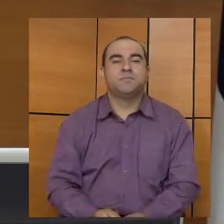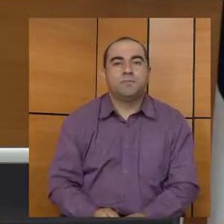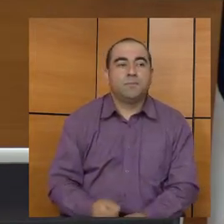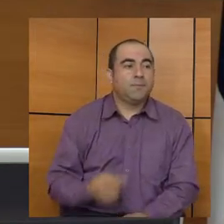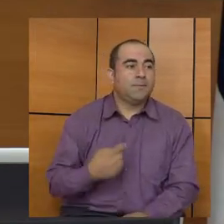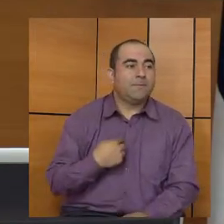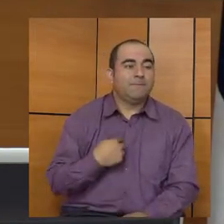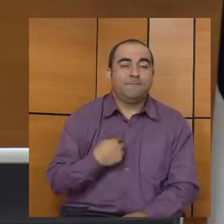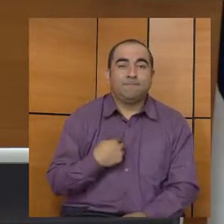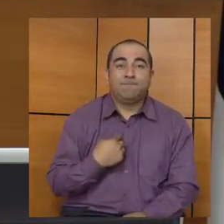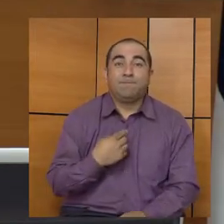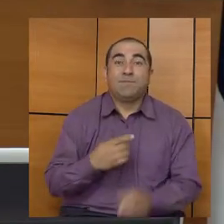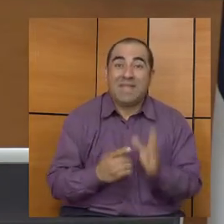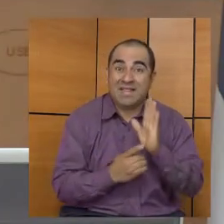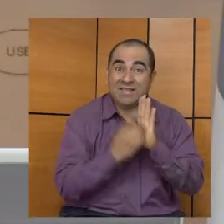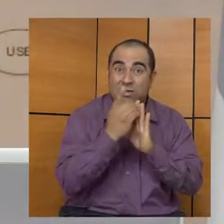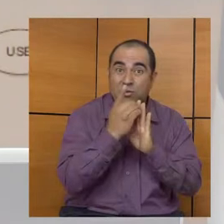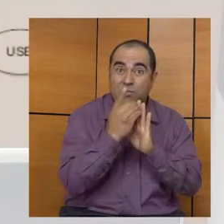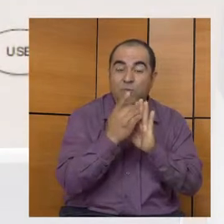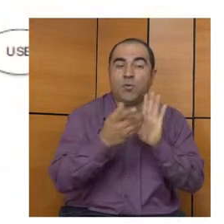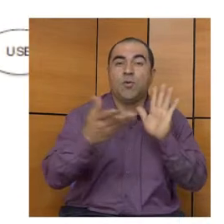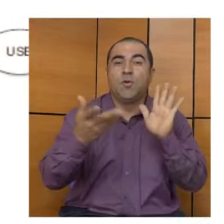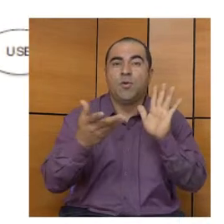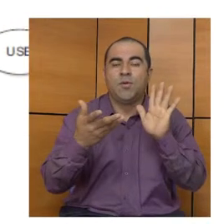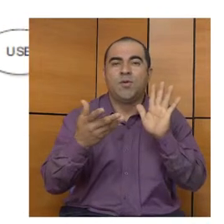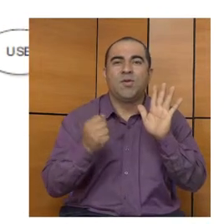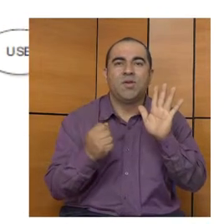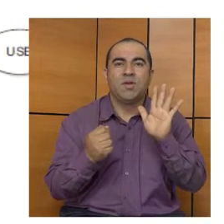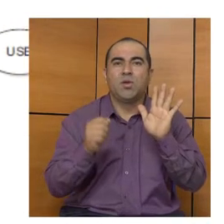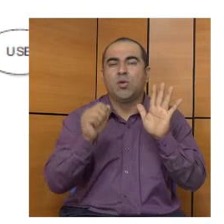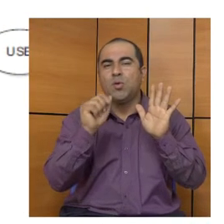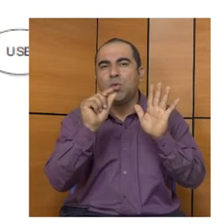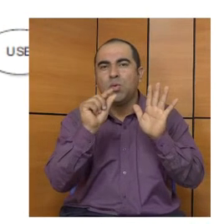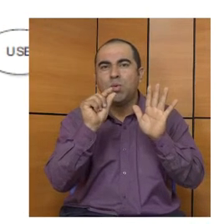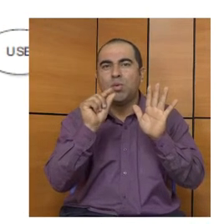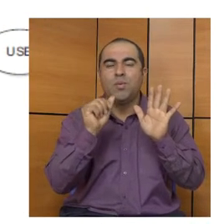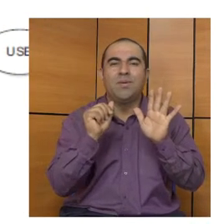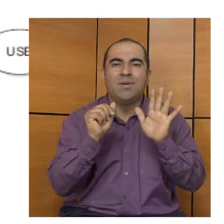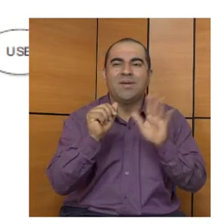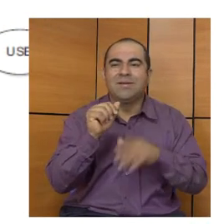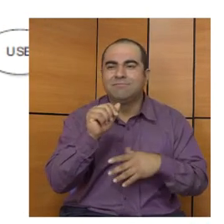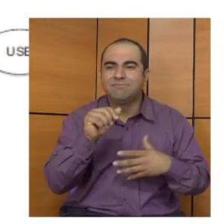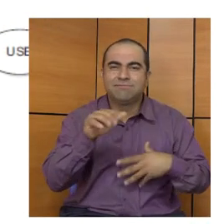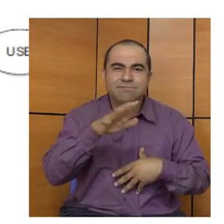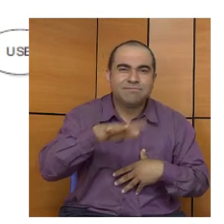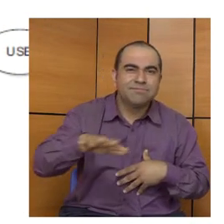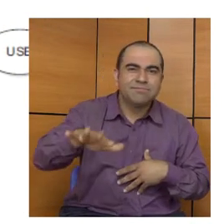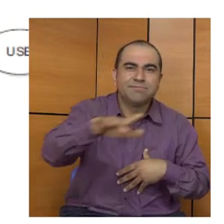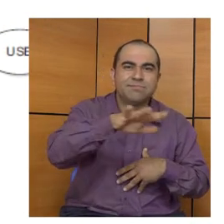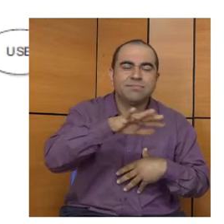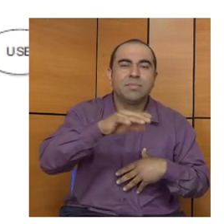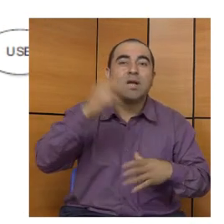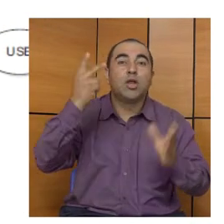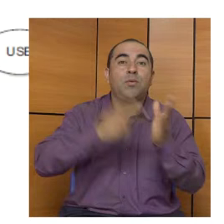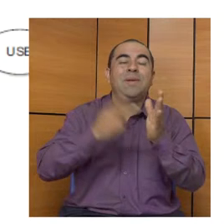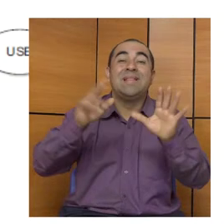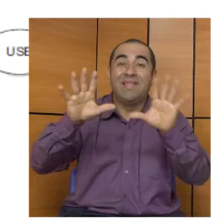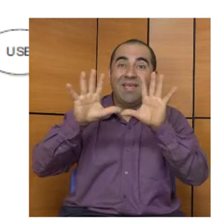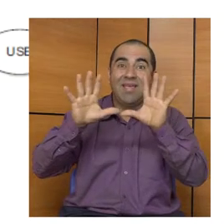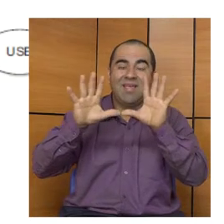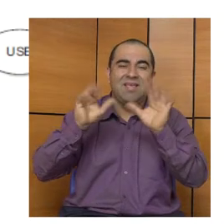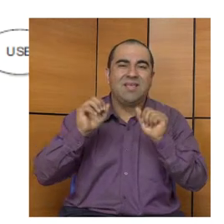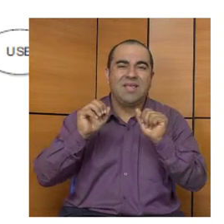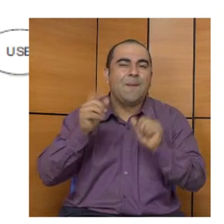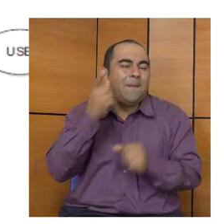el primer trabajo que desarrollamos, un poco para estamos hablando en torno del año 2010,